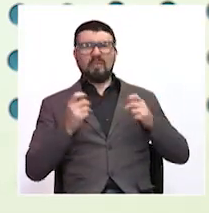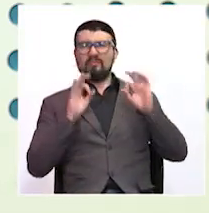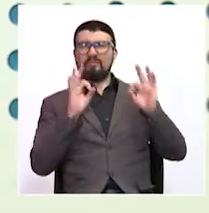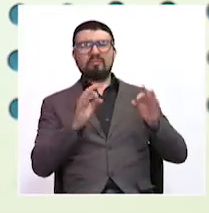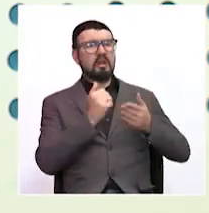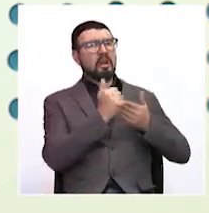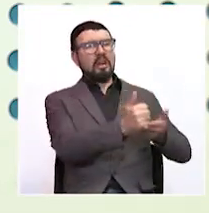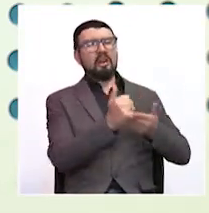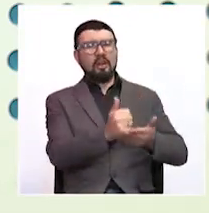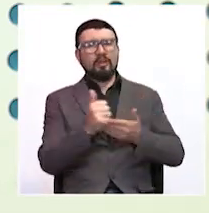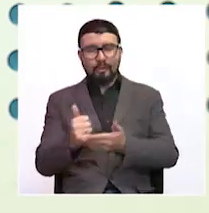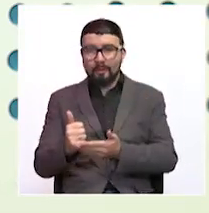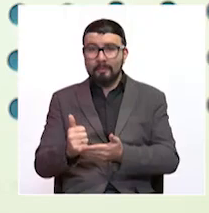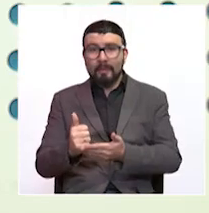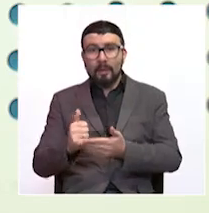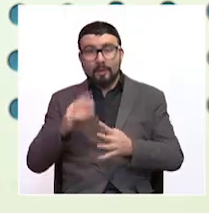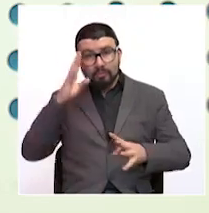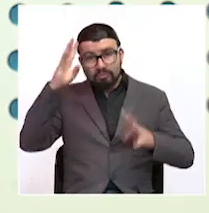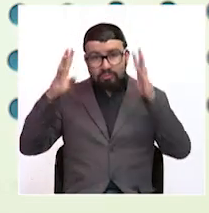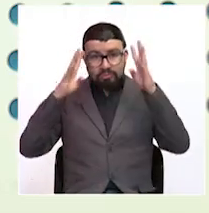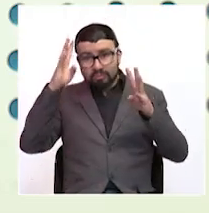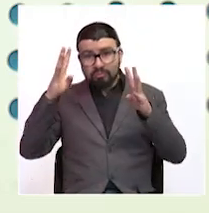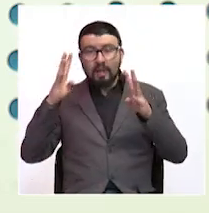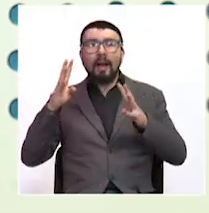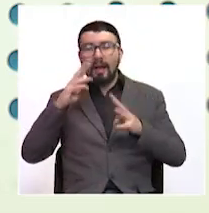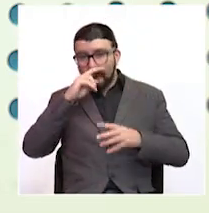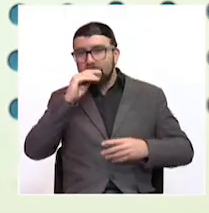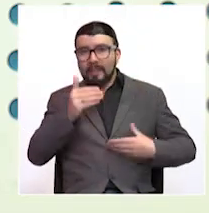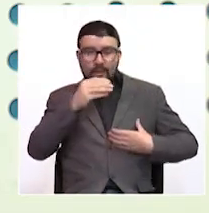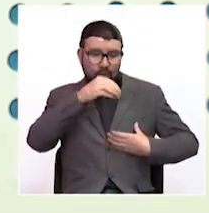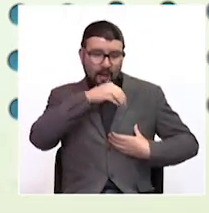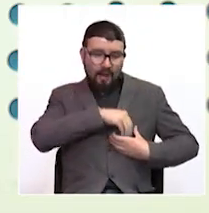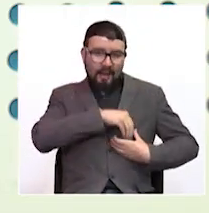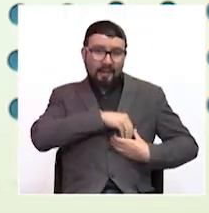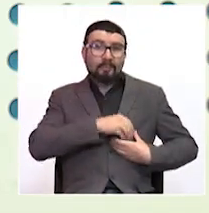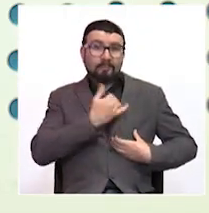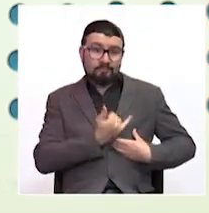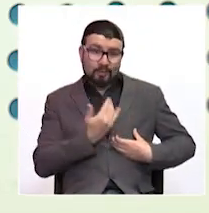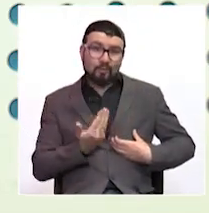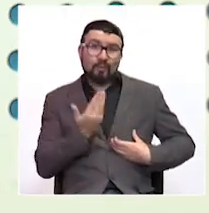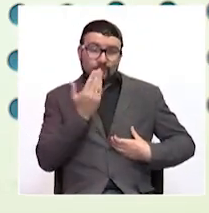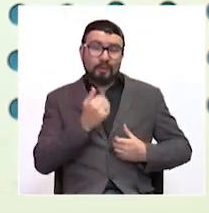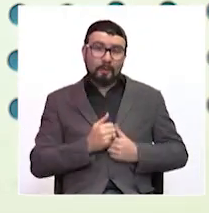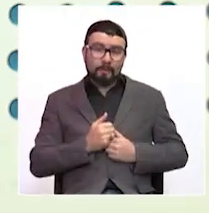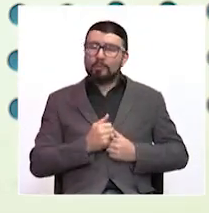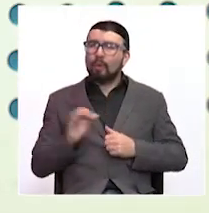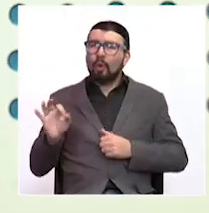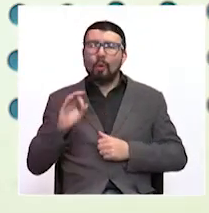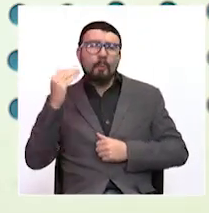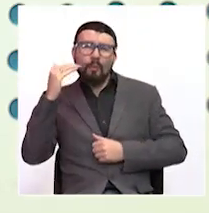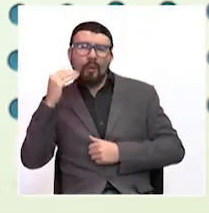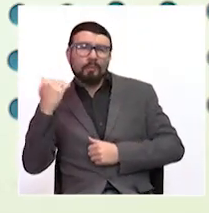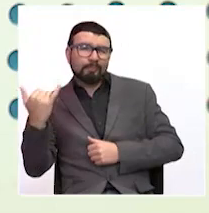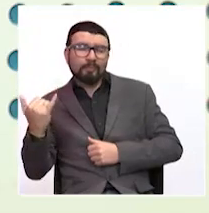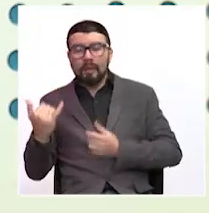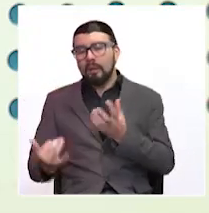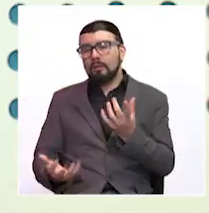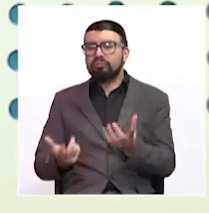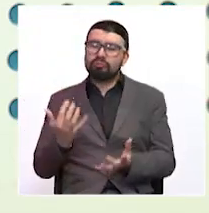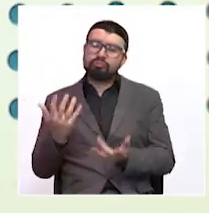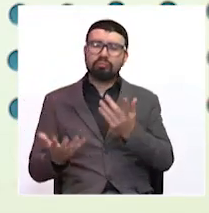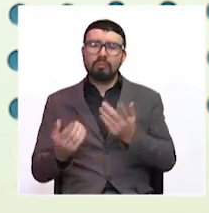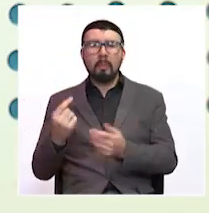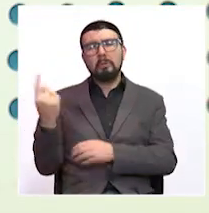es producto del niño interior como la señora ama de casa que se pone a preparar el menú del día